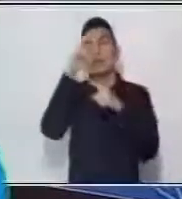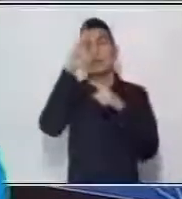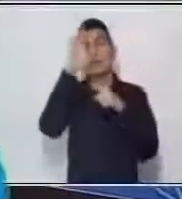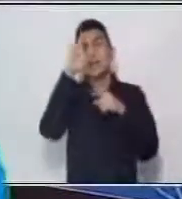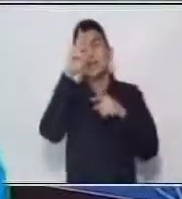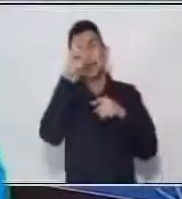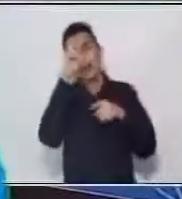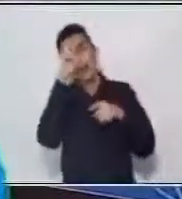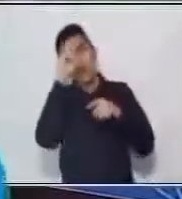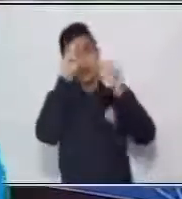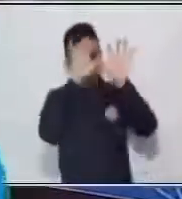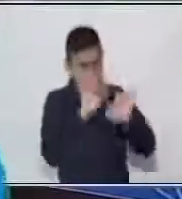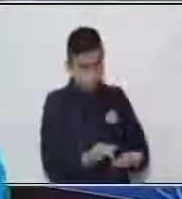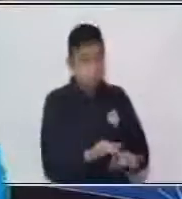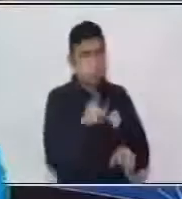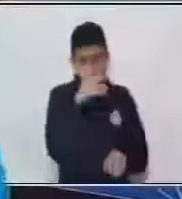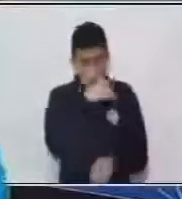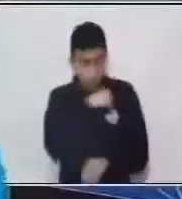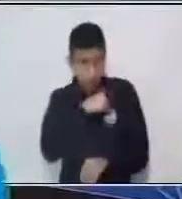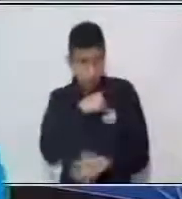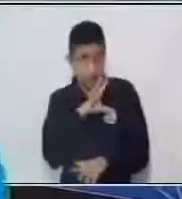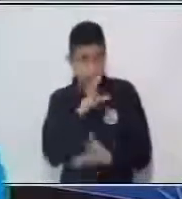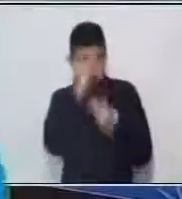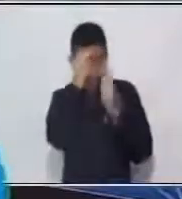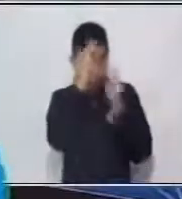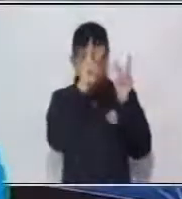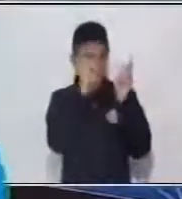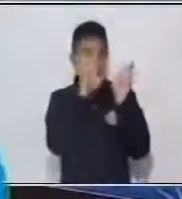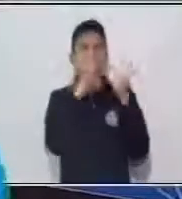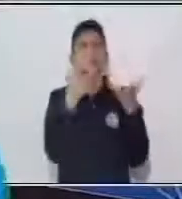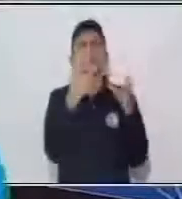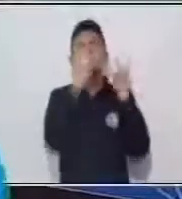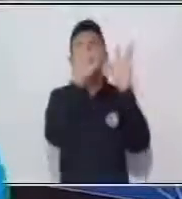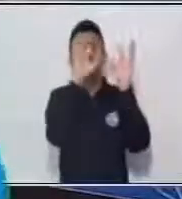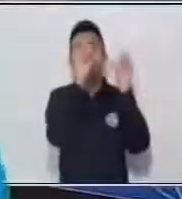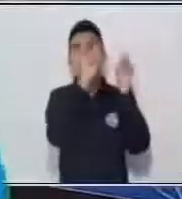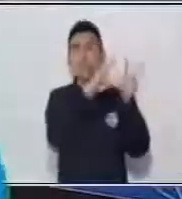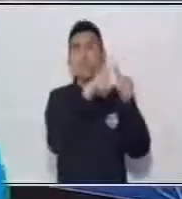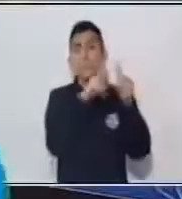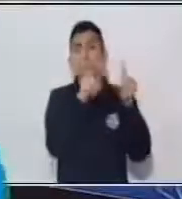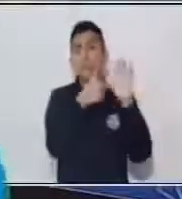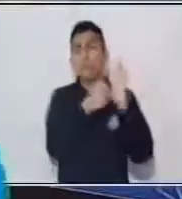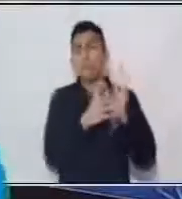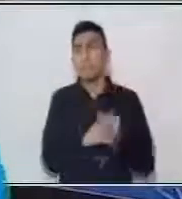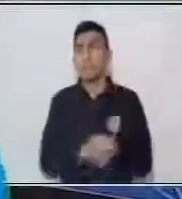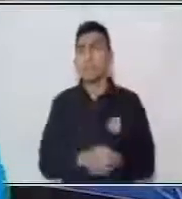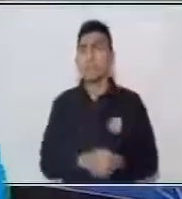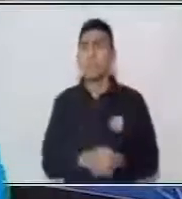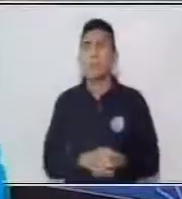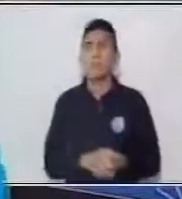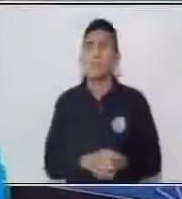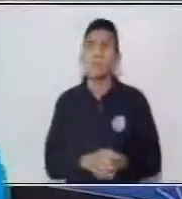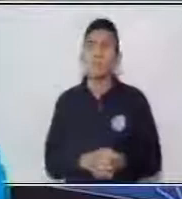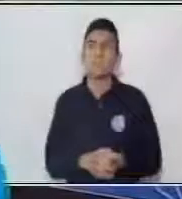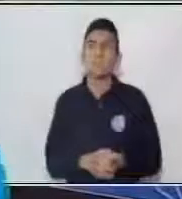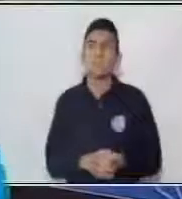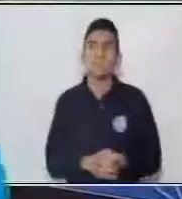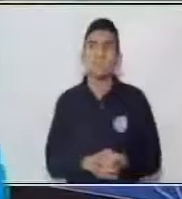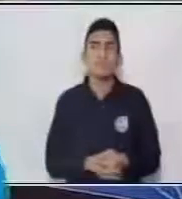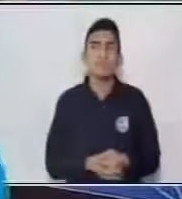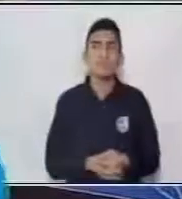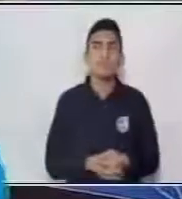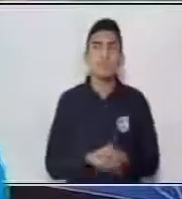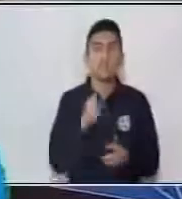redacción como también lo que le quieras dar a entender a la otra persona que va a leer tu escrito. Entonces ya tenemos esa parte.